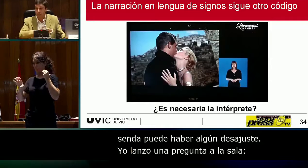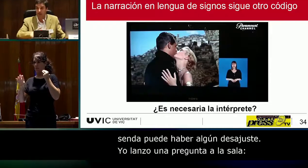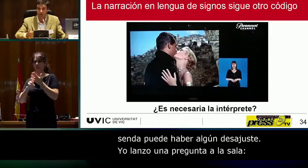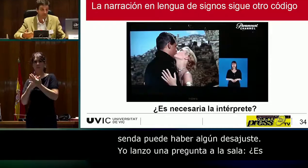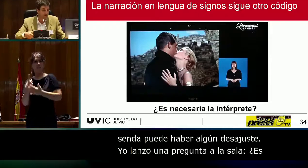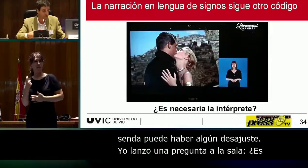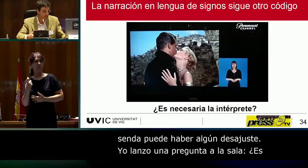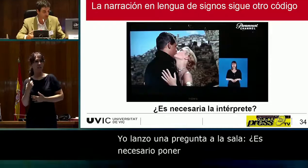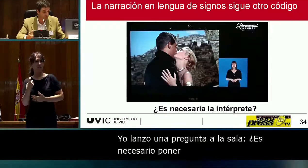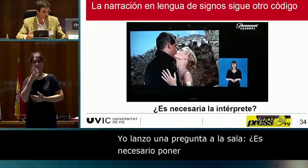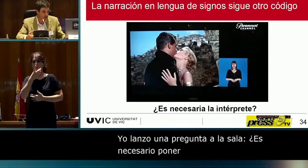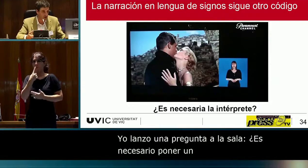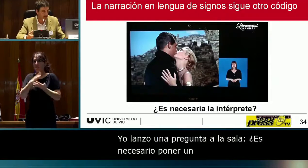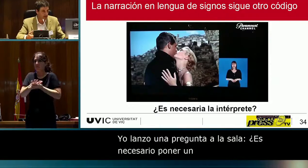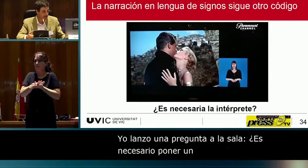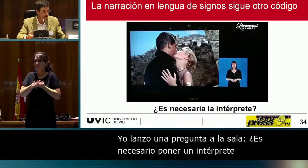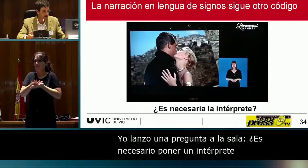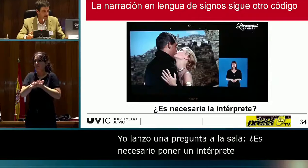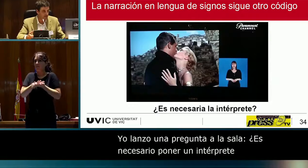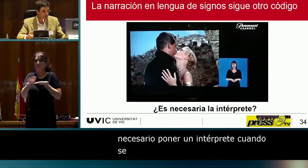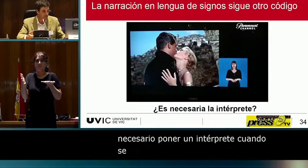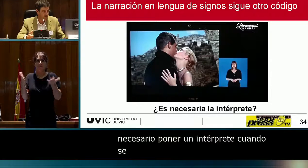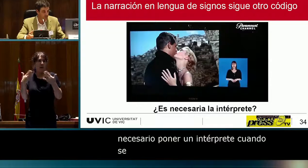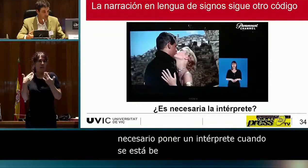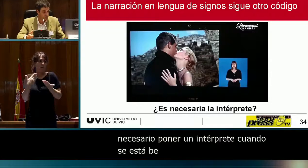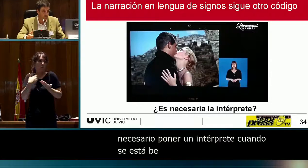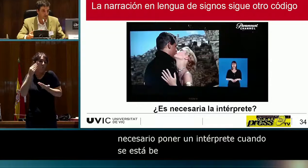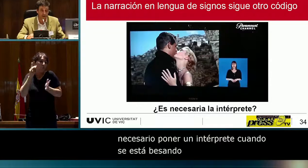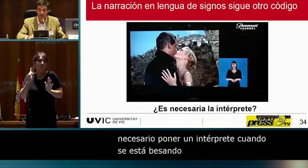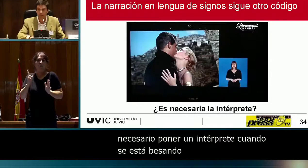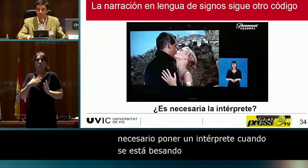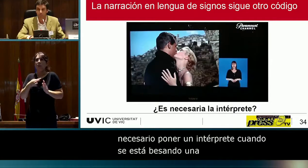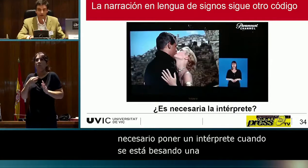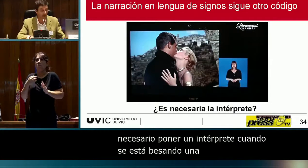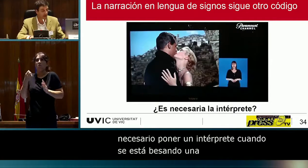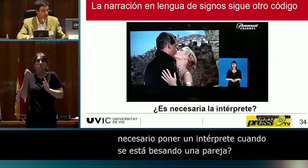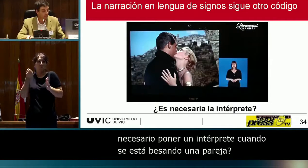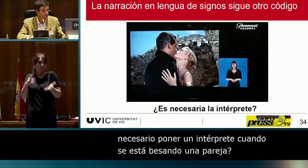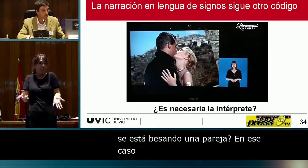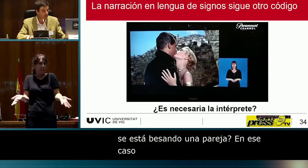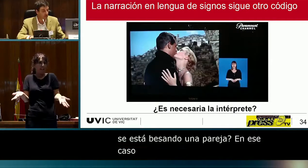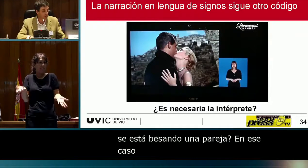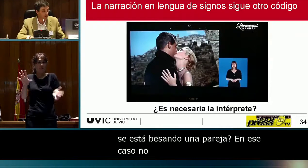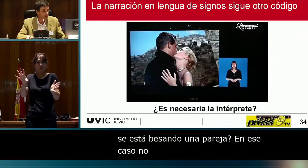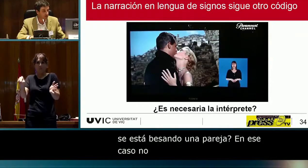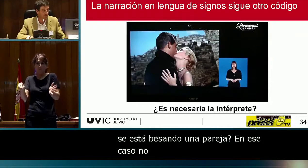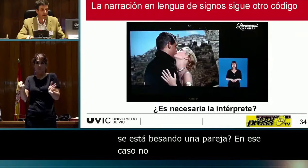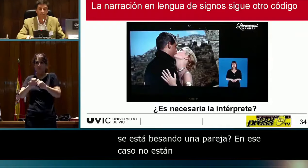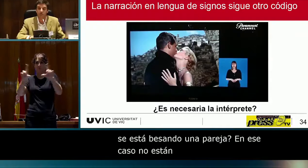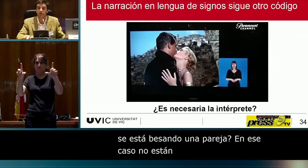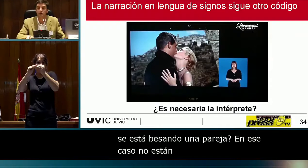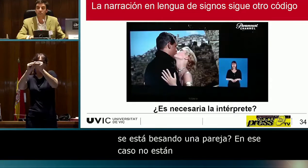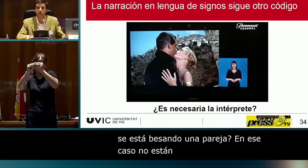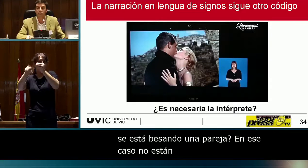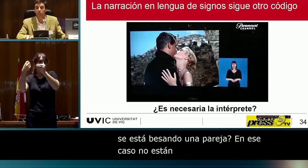caso no están hablando. No sé si es necesario. Pues no aporta nada. Nosotros defendemos que la